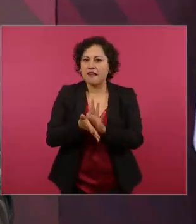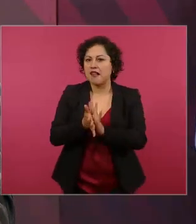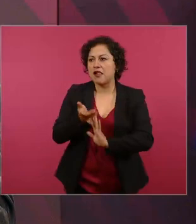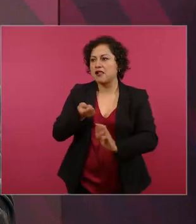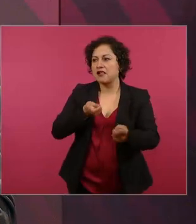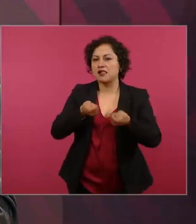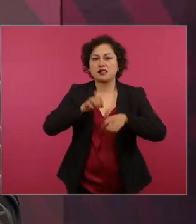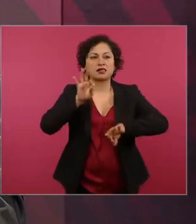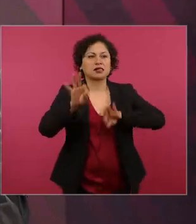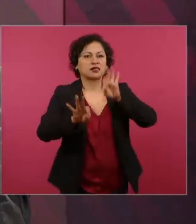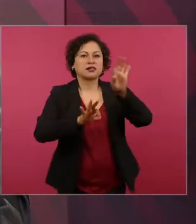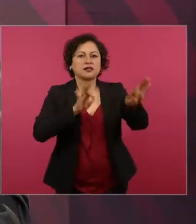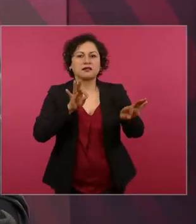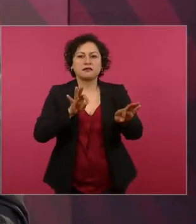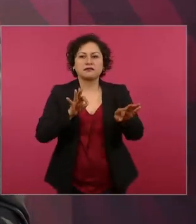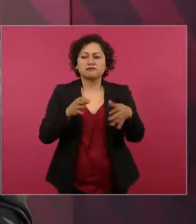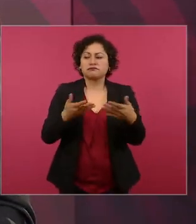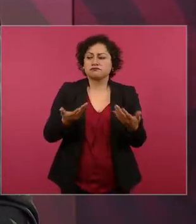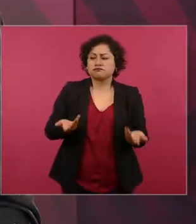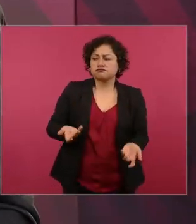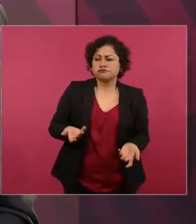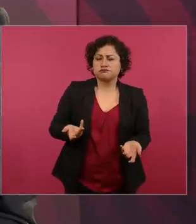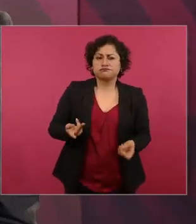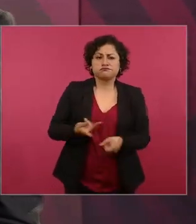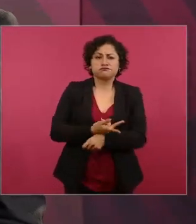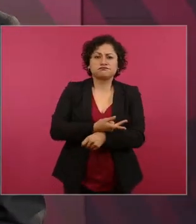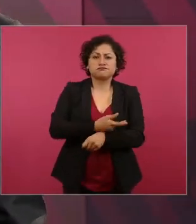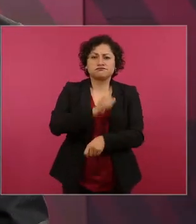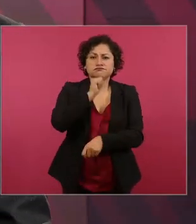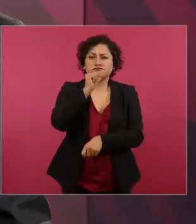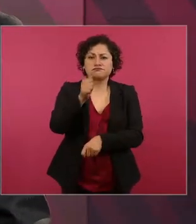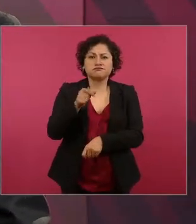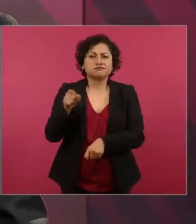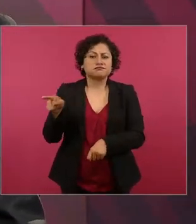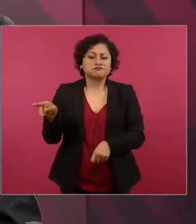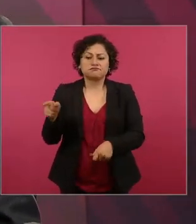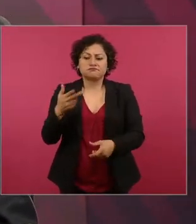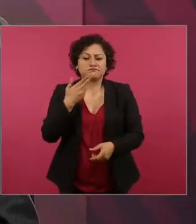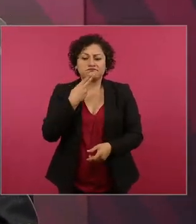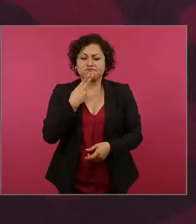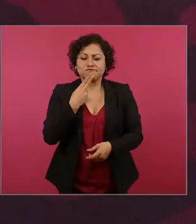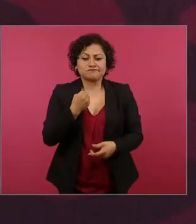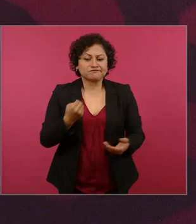Ah, porque esto también incluye libros,